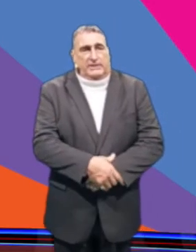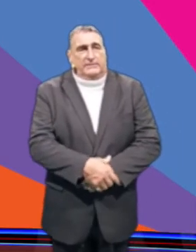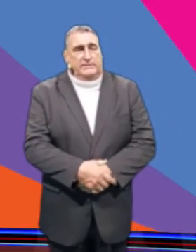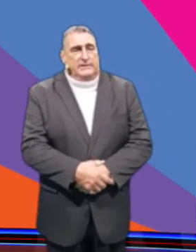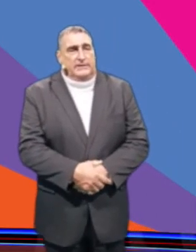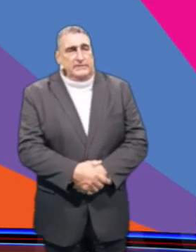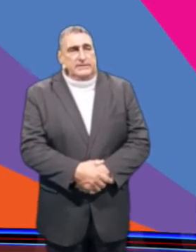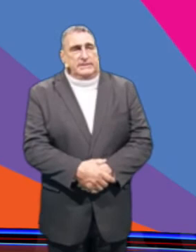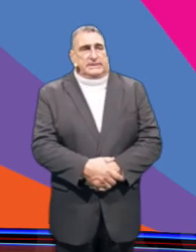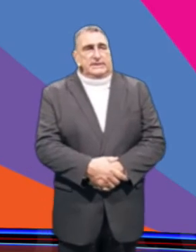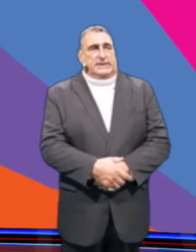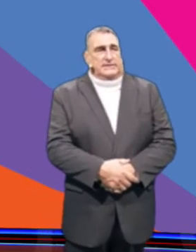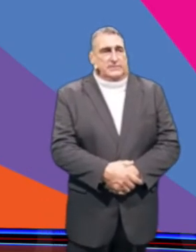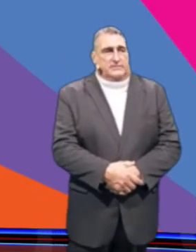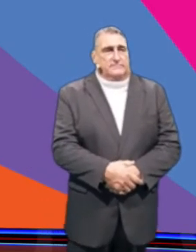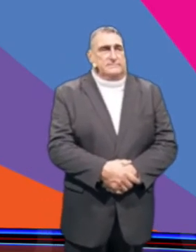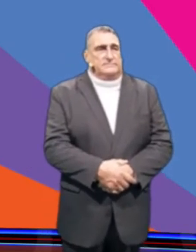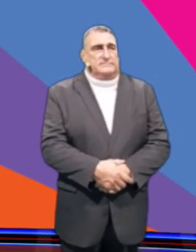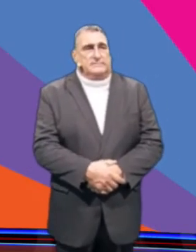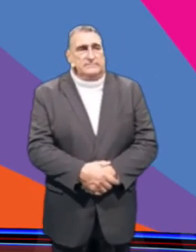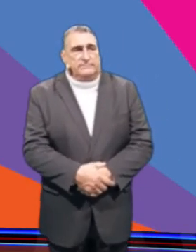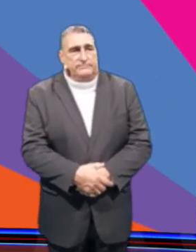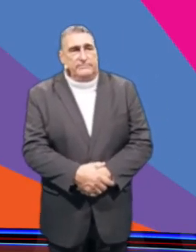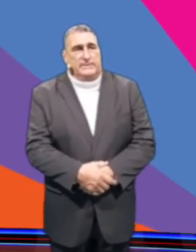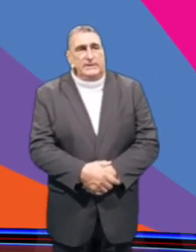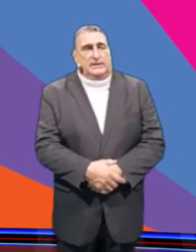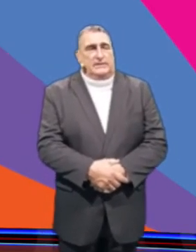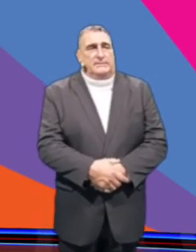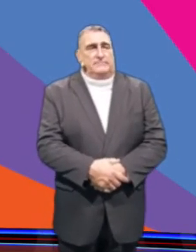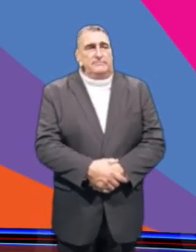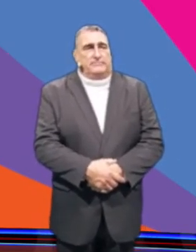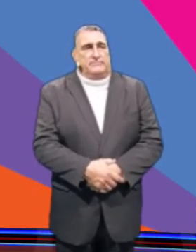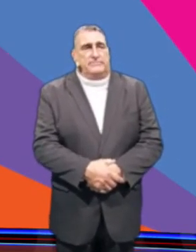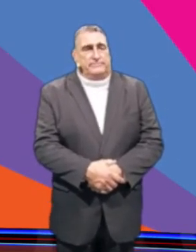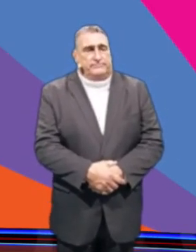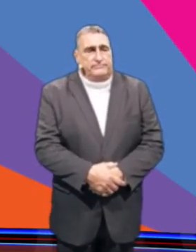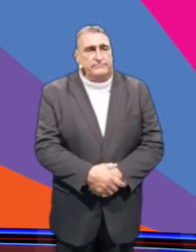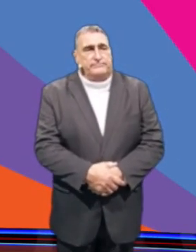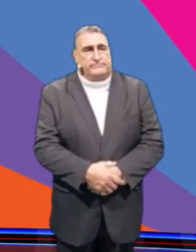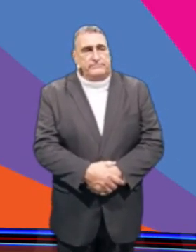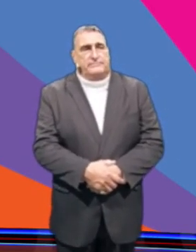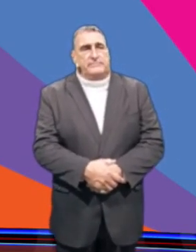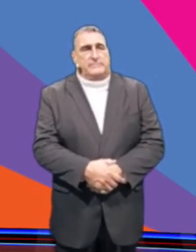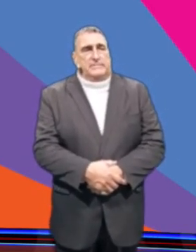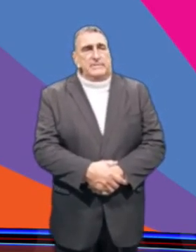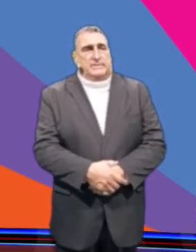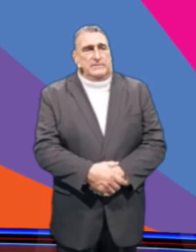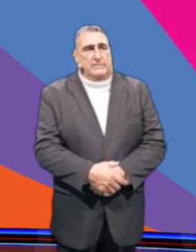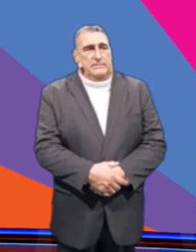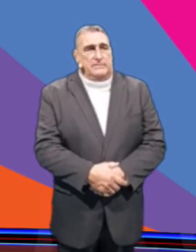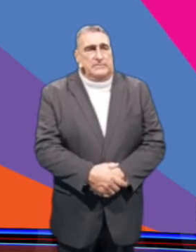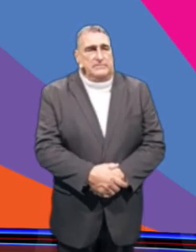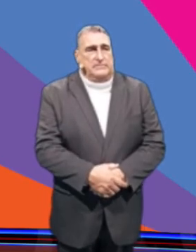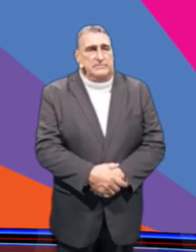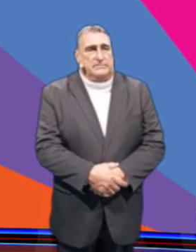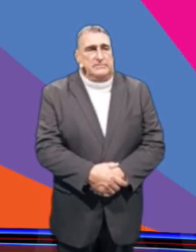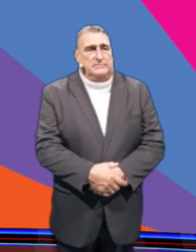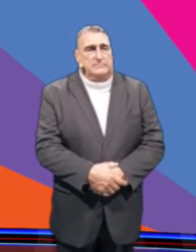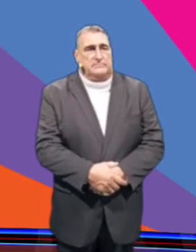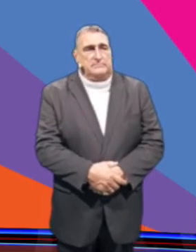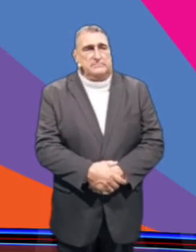vale. Sí, tiene razón. Quiere decir que para que los ventiladores, los respiradores, la gente los pueda